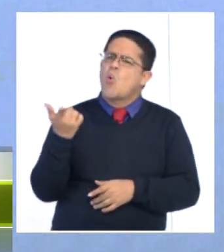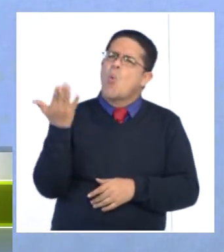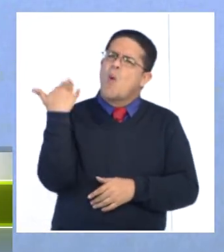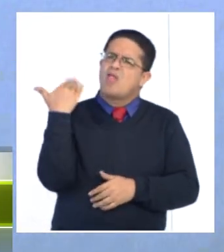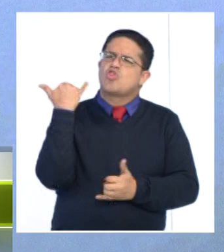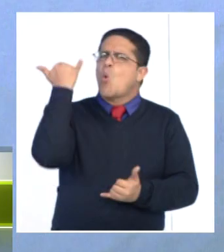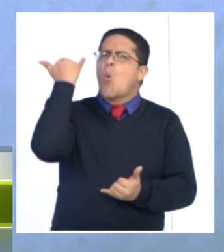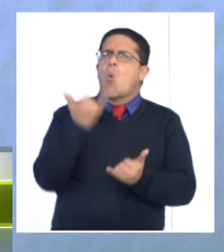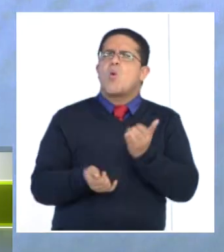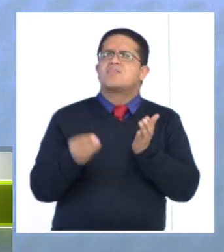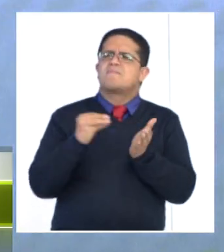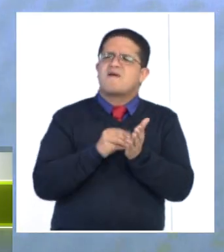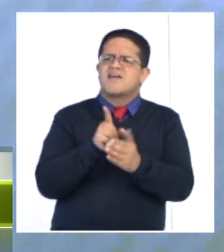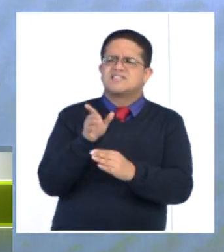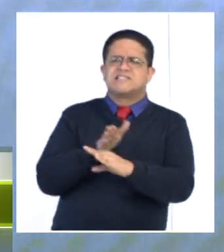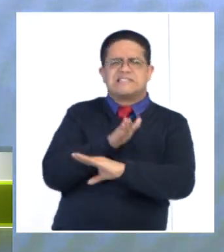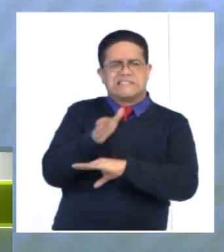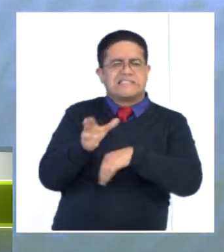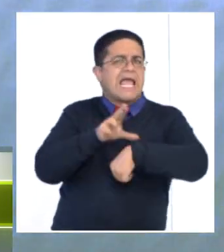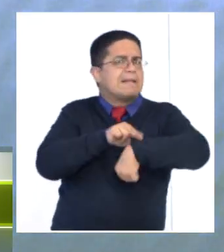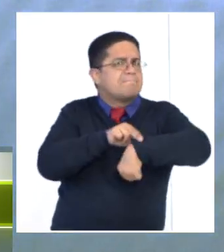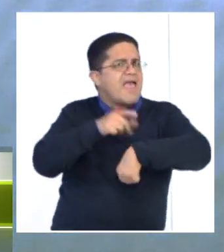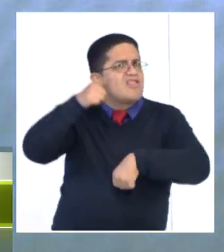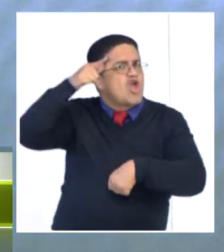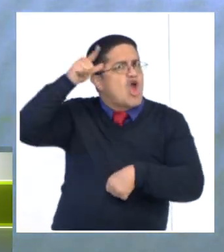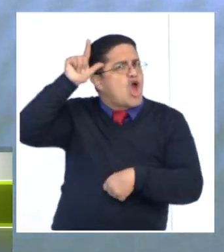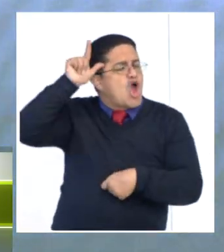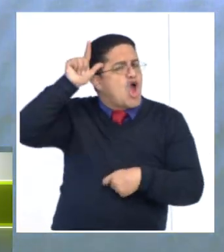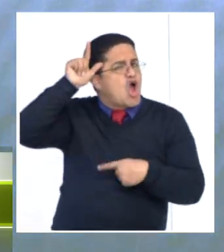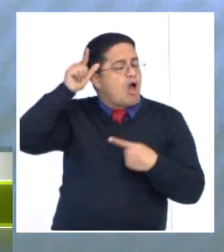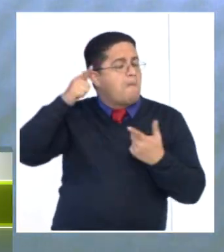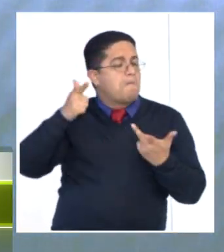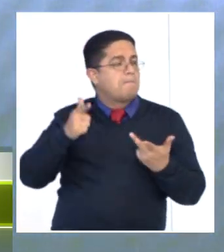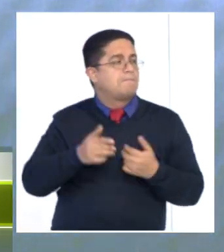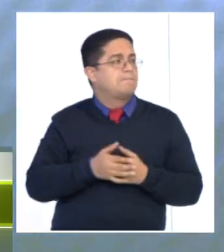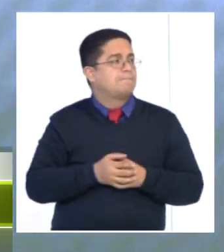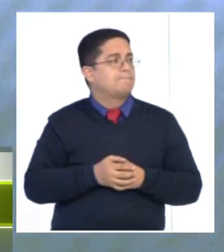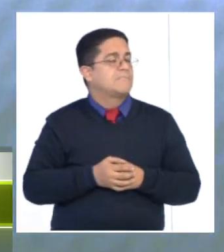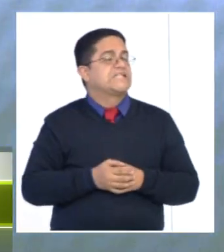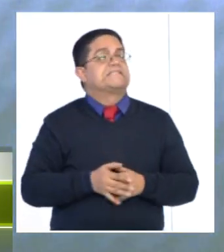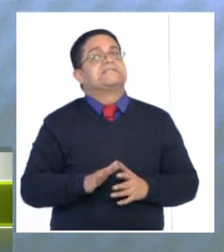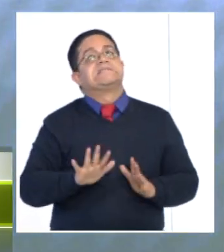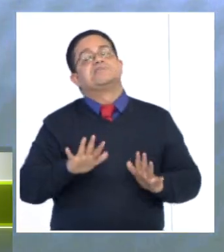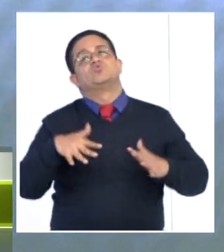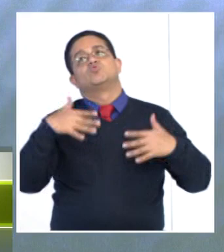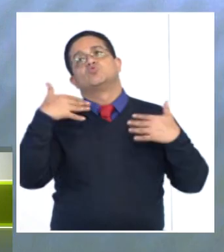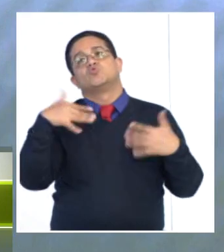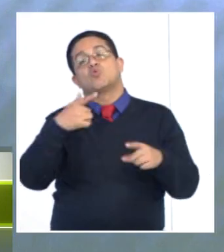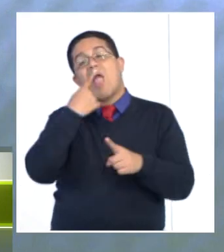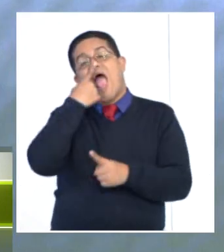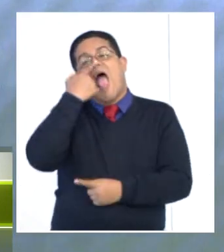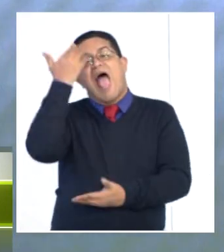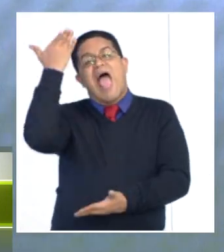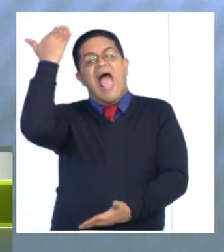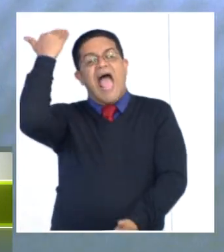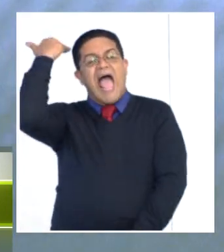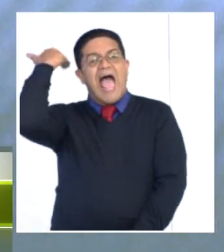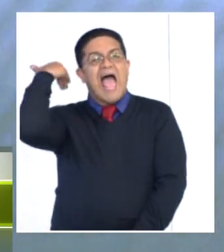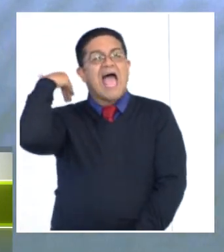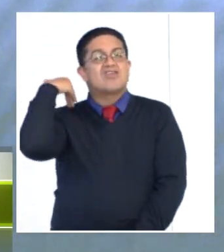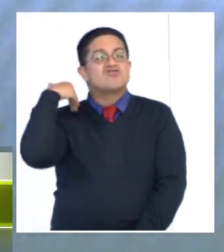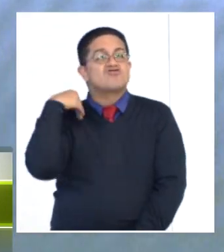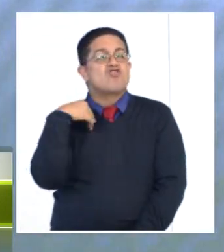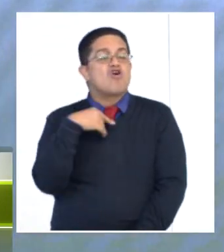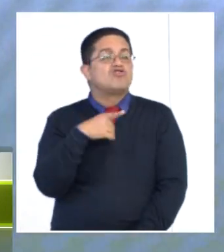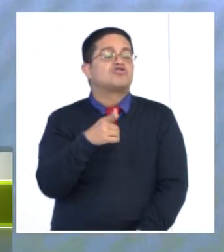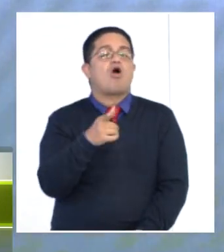la última vez que usted fue al urólogo o se hizo un antígeno prostático? Años, cuando los